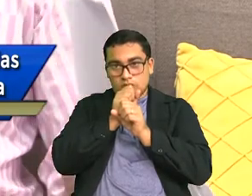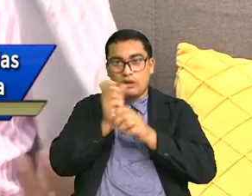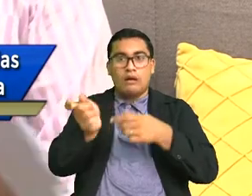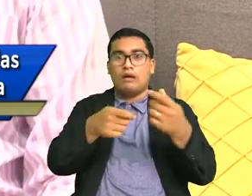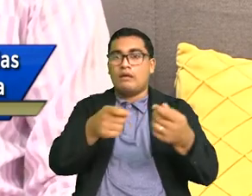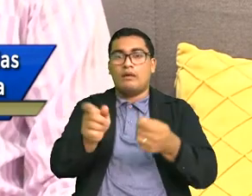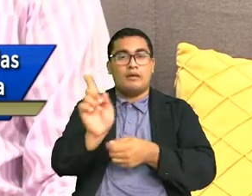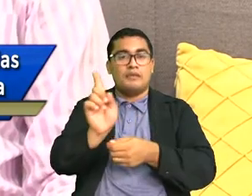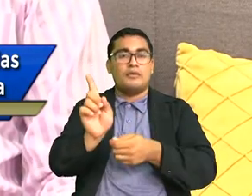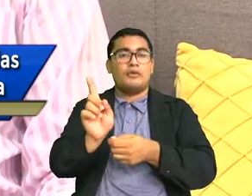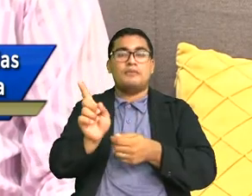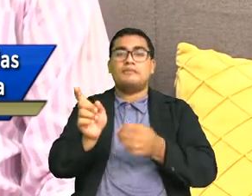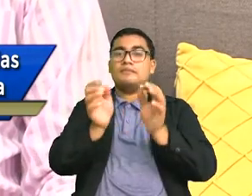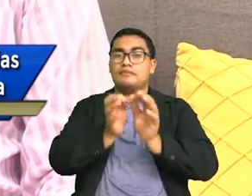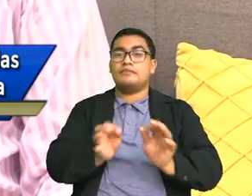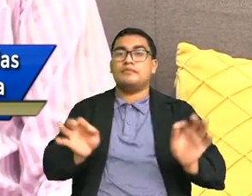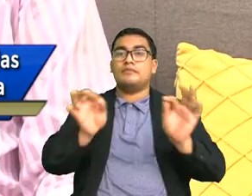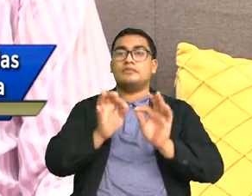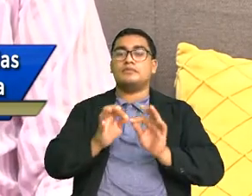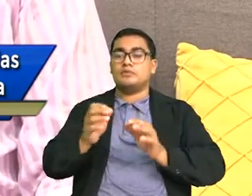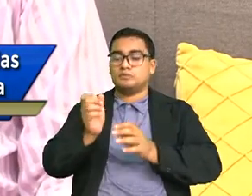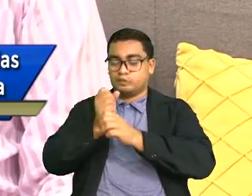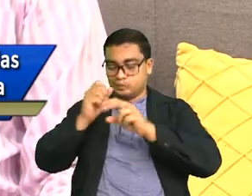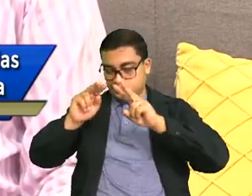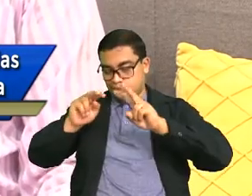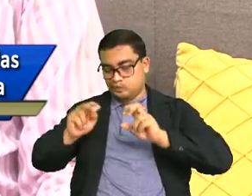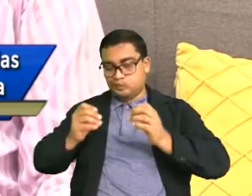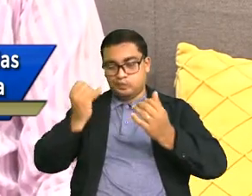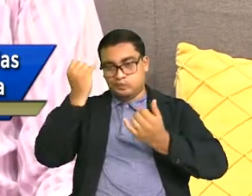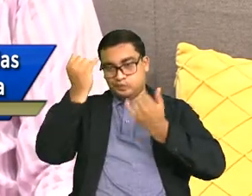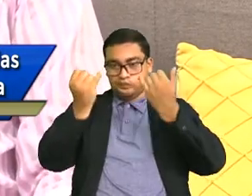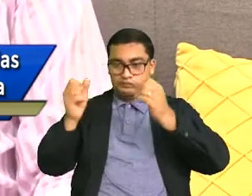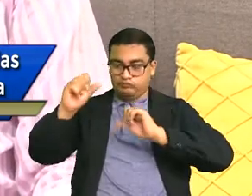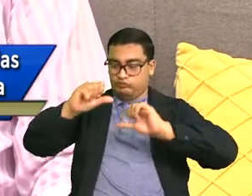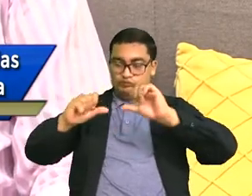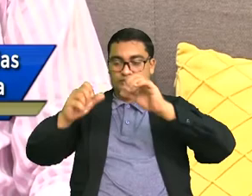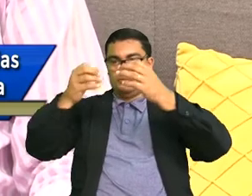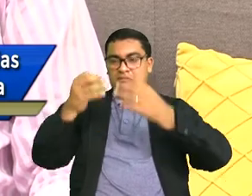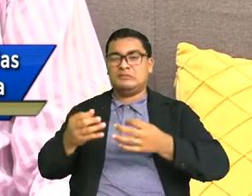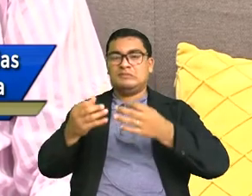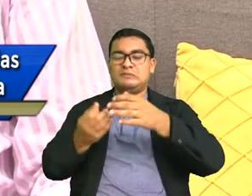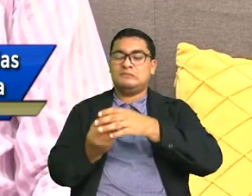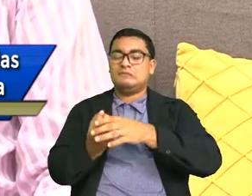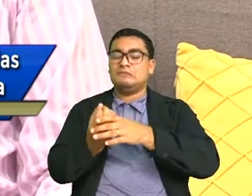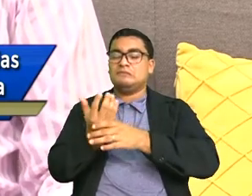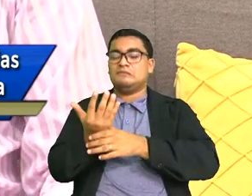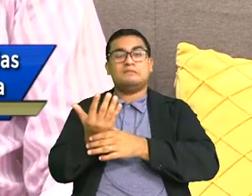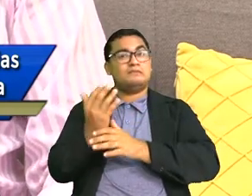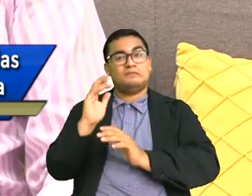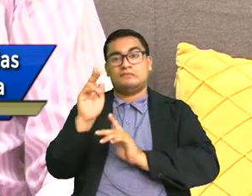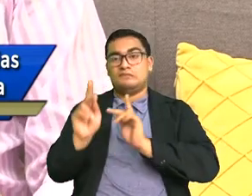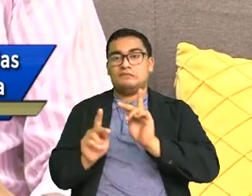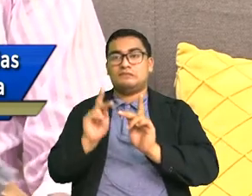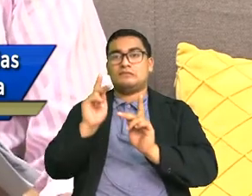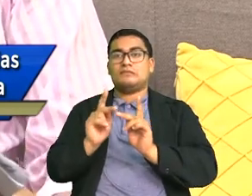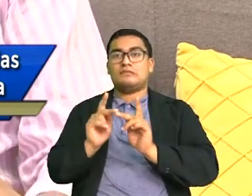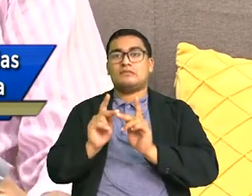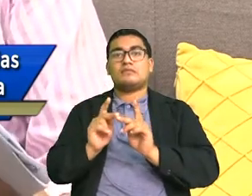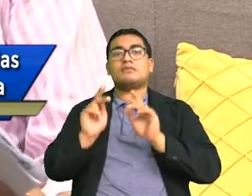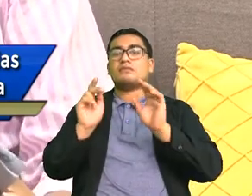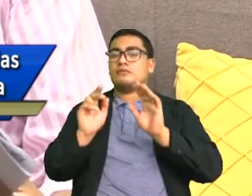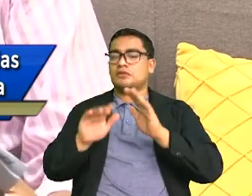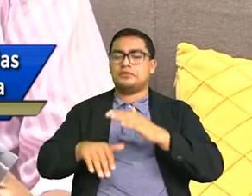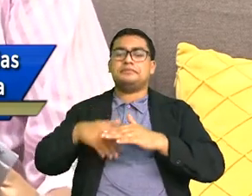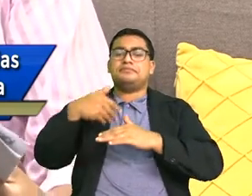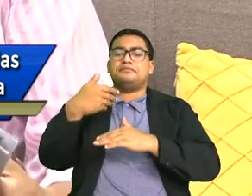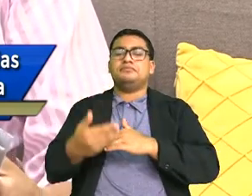nosotros nuestro rol no es ese nuestro rol es que si nosotros logramos a través de la investigación llegar a una tecnología que sea de fácil